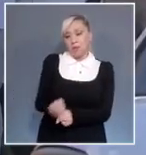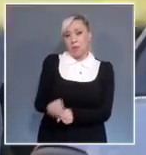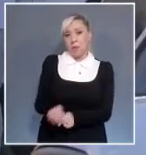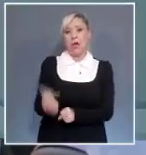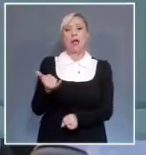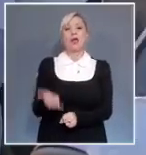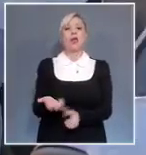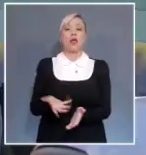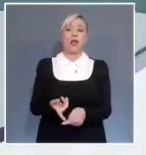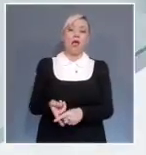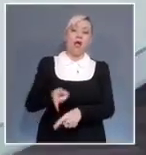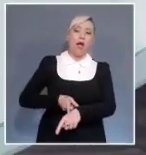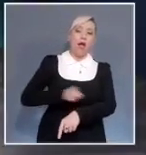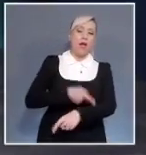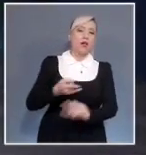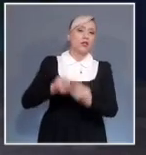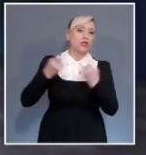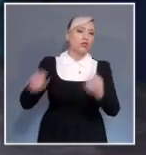criminales.